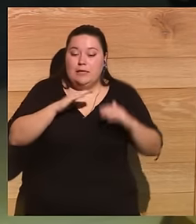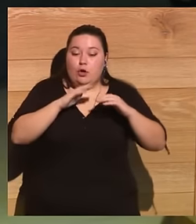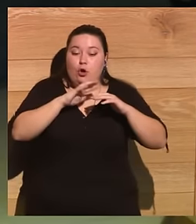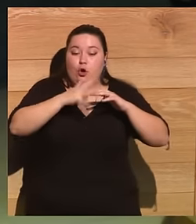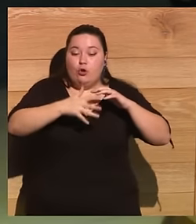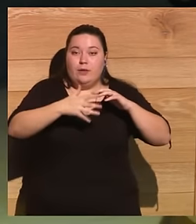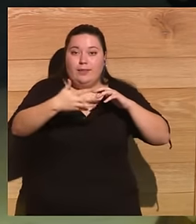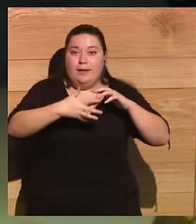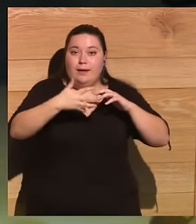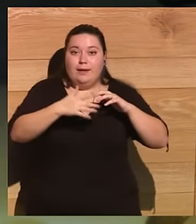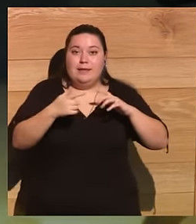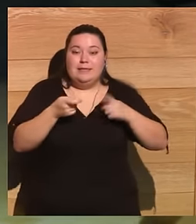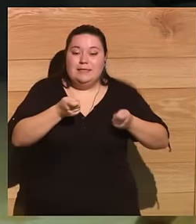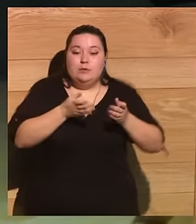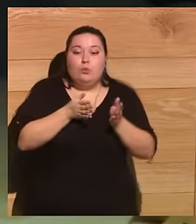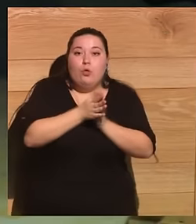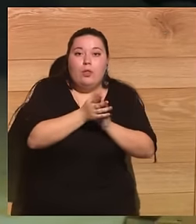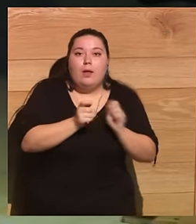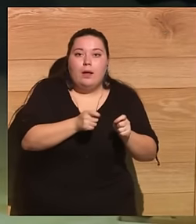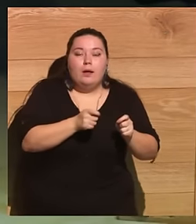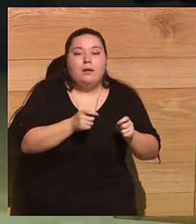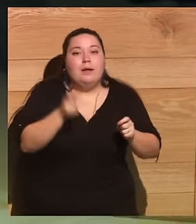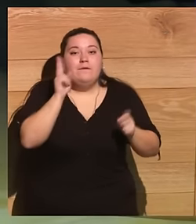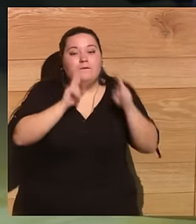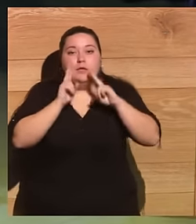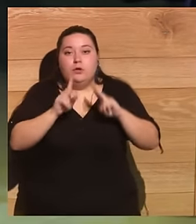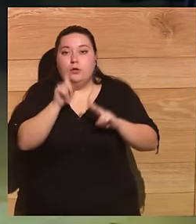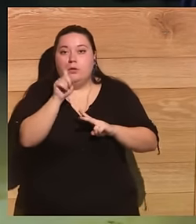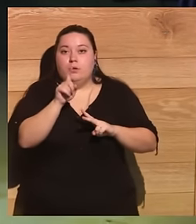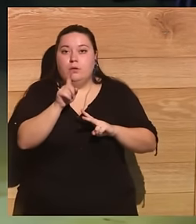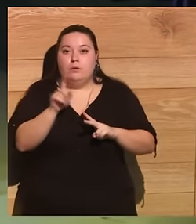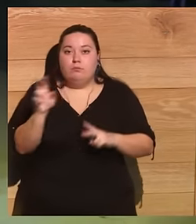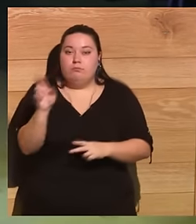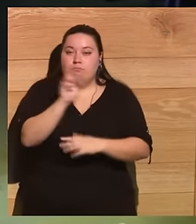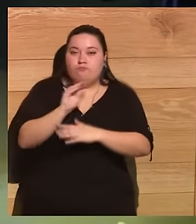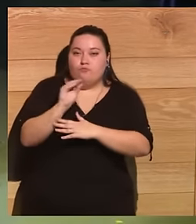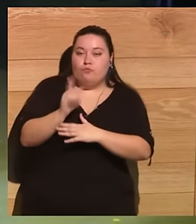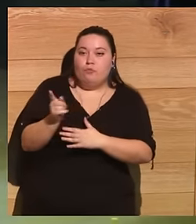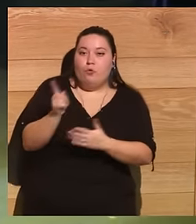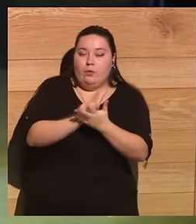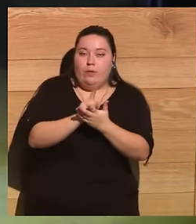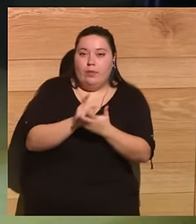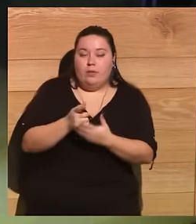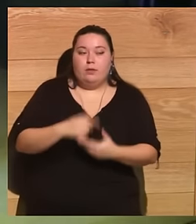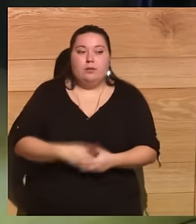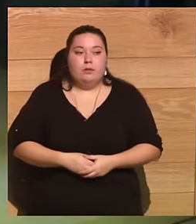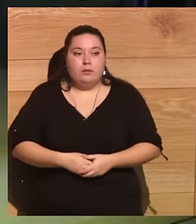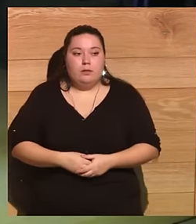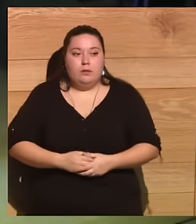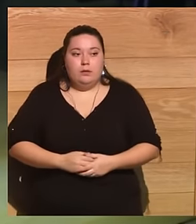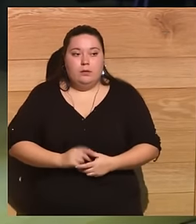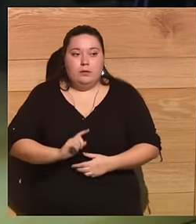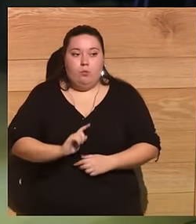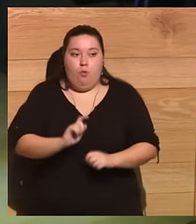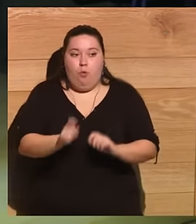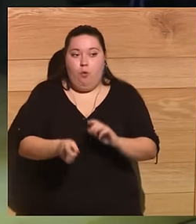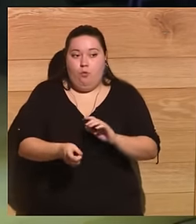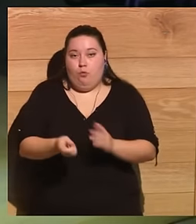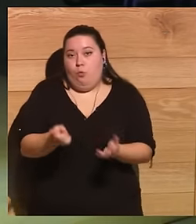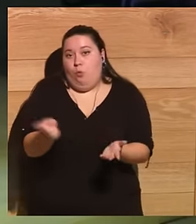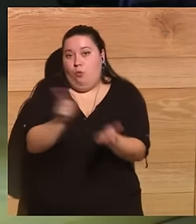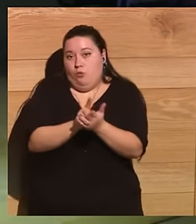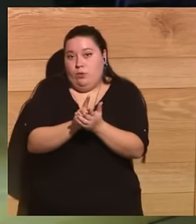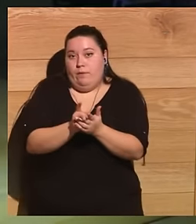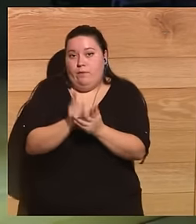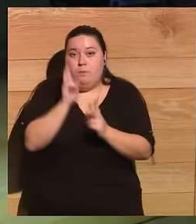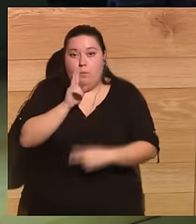corteza cerebral, se puede recuperar la visión incluso en una persona que a lo mejor tenga una retina totalmente degenerada y que sea ciega, porque va directamente a la